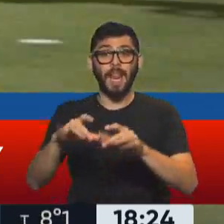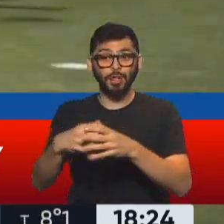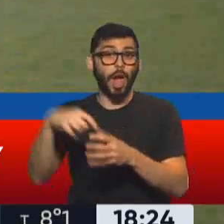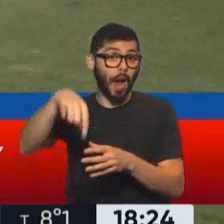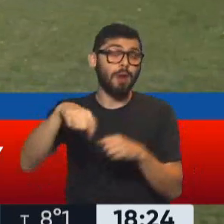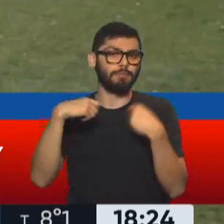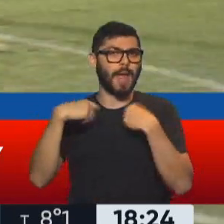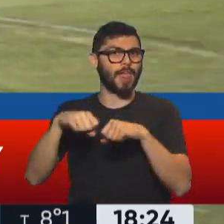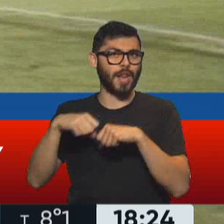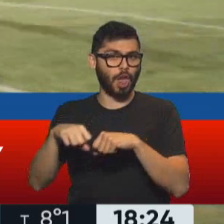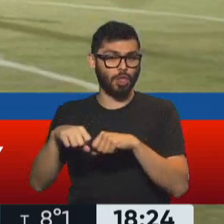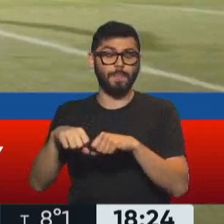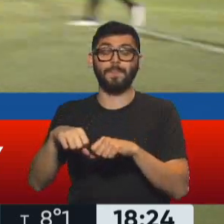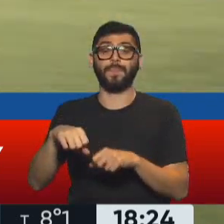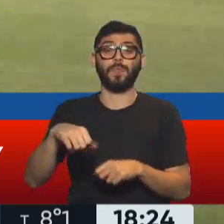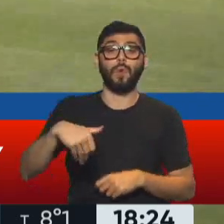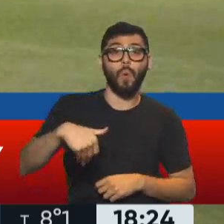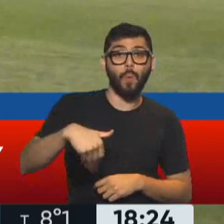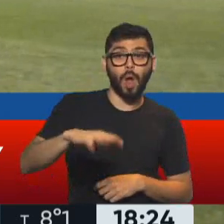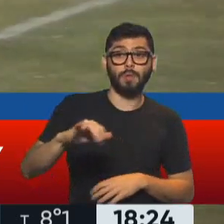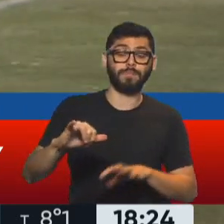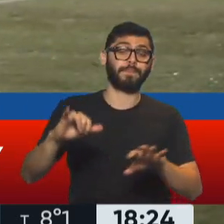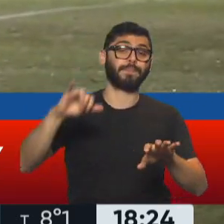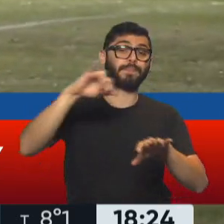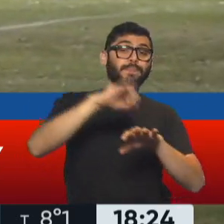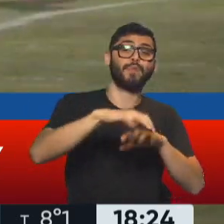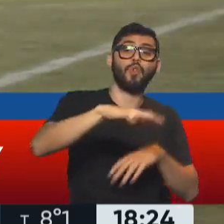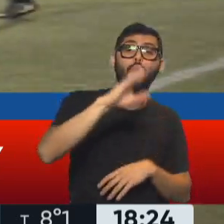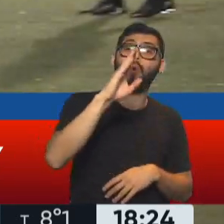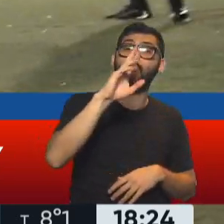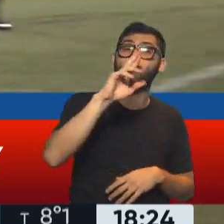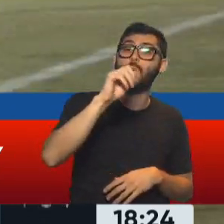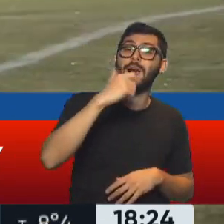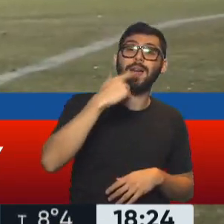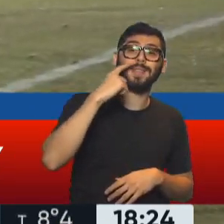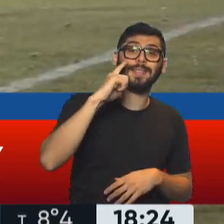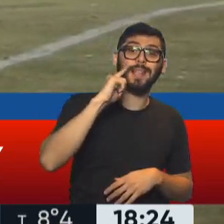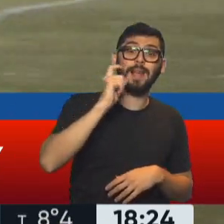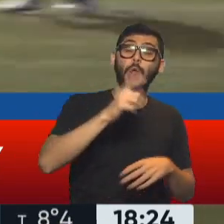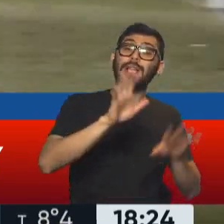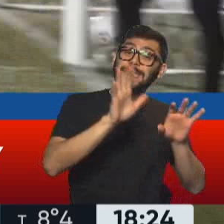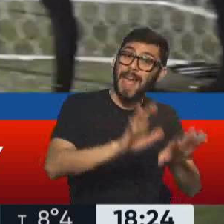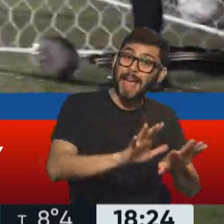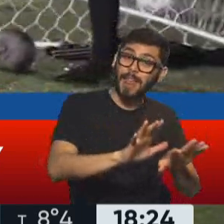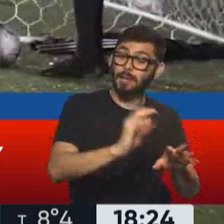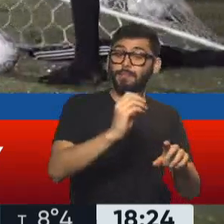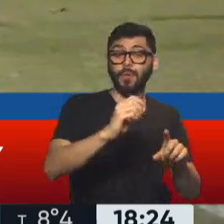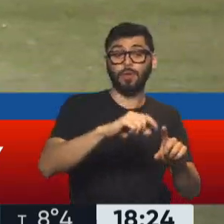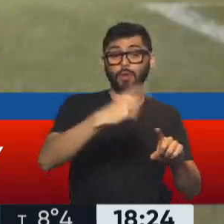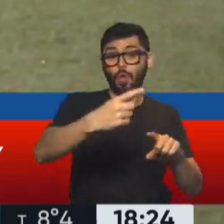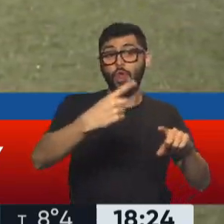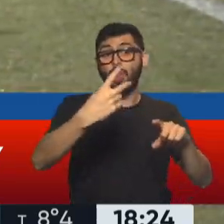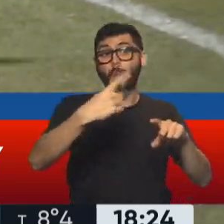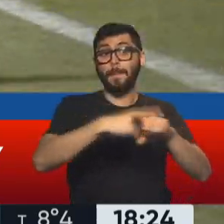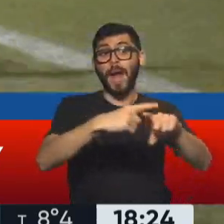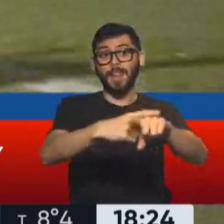trabajando, viajará hacia Brasilia, después no vuelve porque tendrá los dos próximos partidos